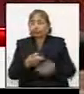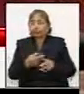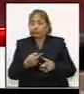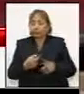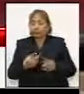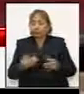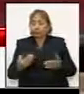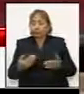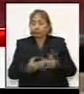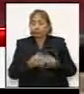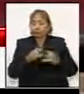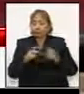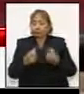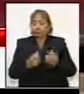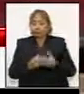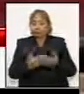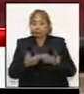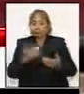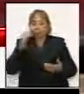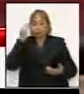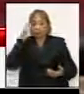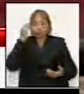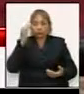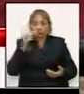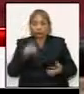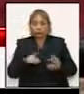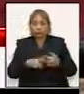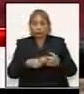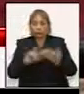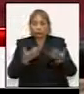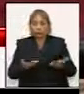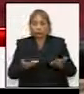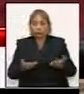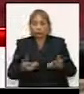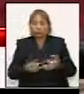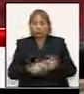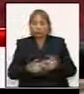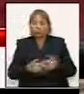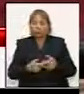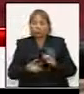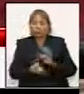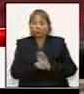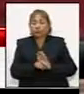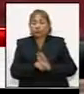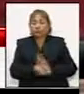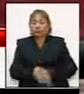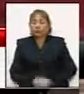bancada del Nuevo Perú, también queremos saludar la priorización de esta iniciativa de ley,